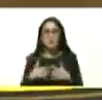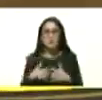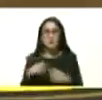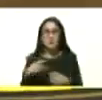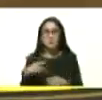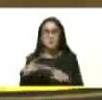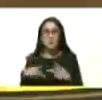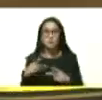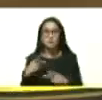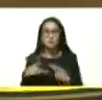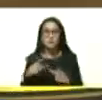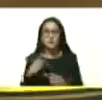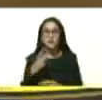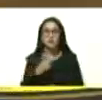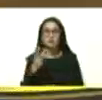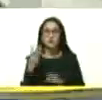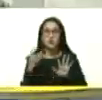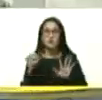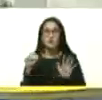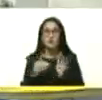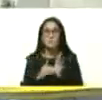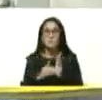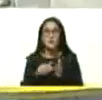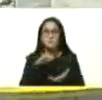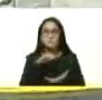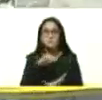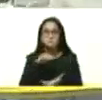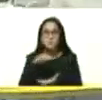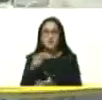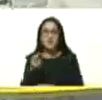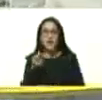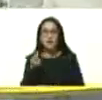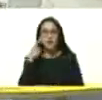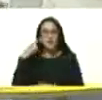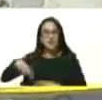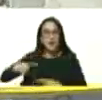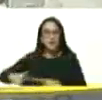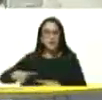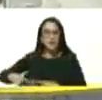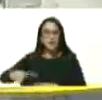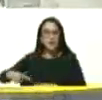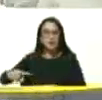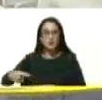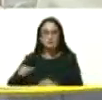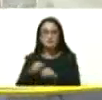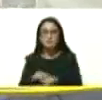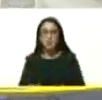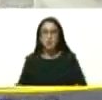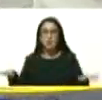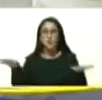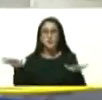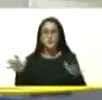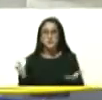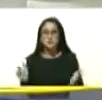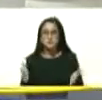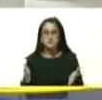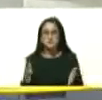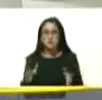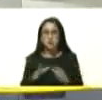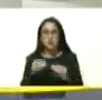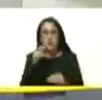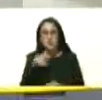produce 280.000 paquetes de arroz diario y son distribuidos, bueno, a todo el